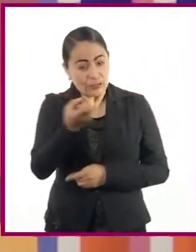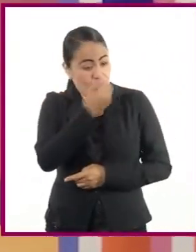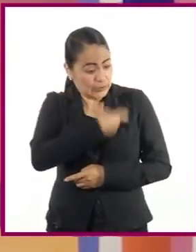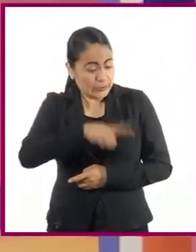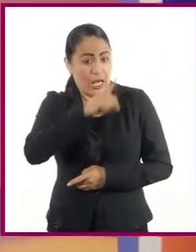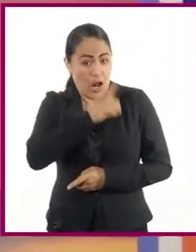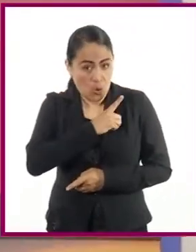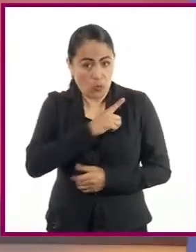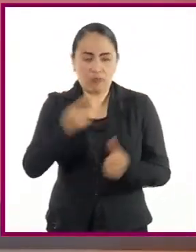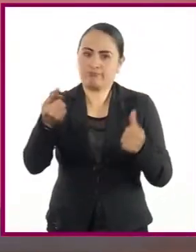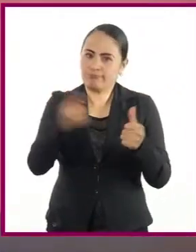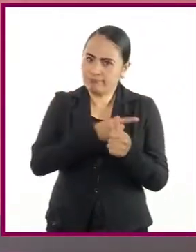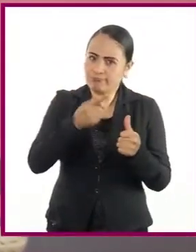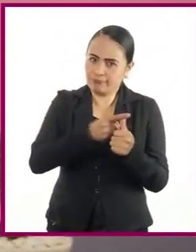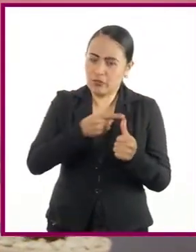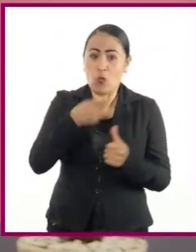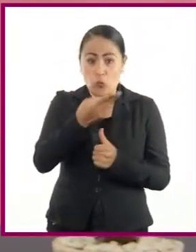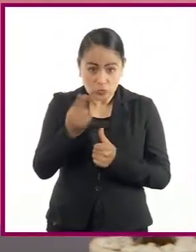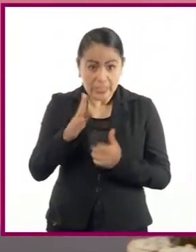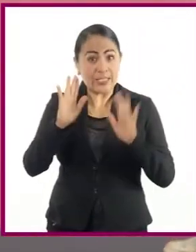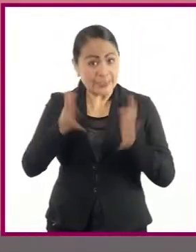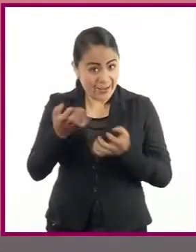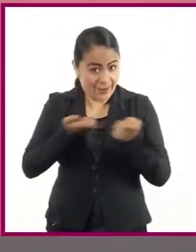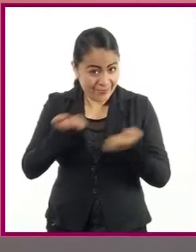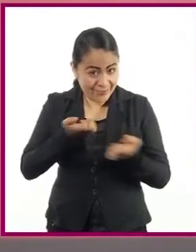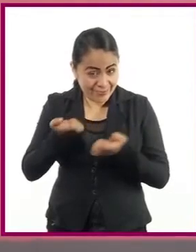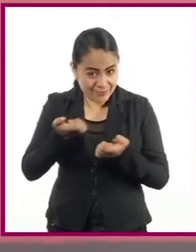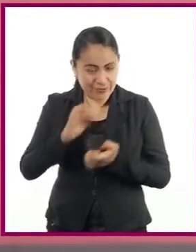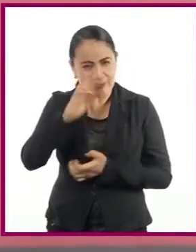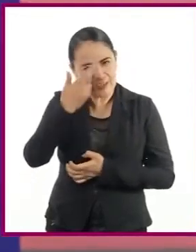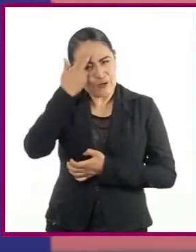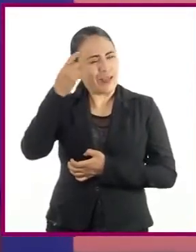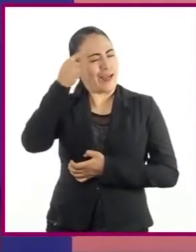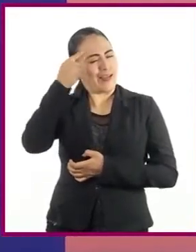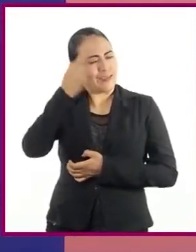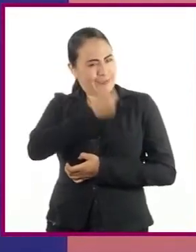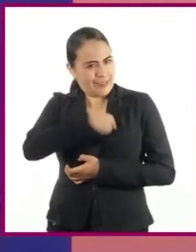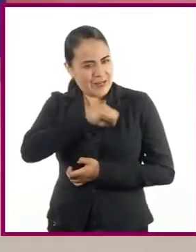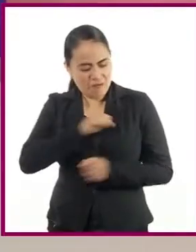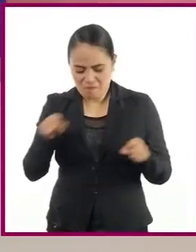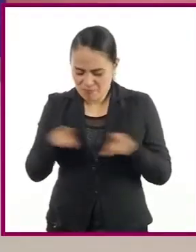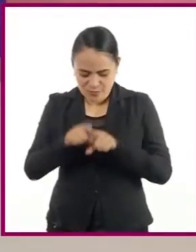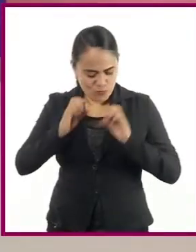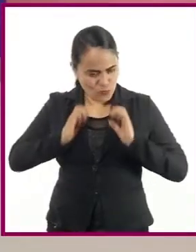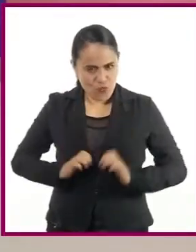primero. Además, ¿ya hicieron algo de ejercicio? Recuerden que mente sana en cuerpo sano.